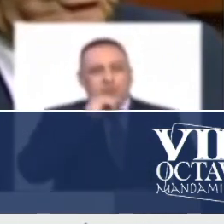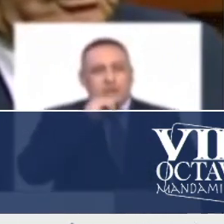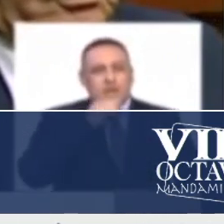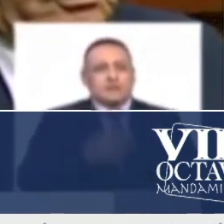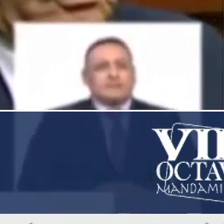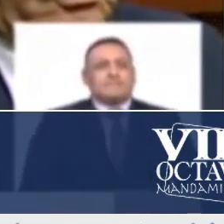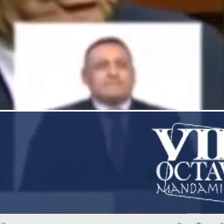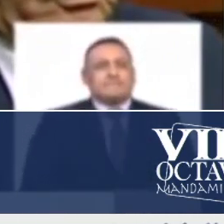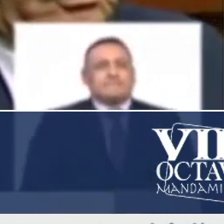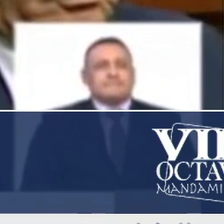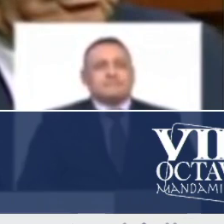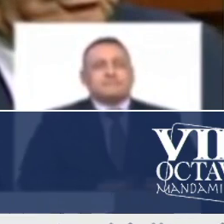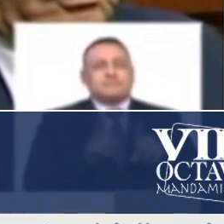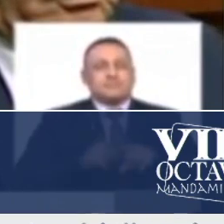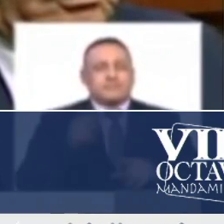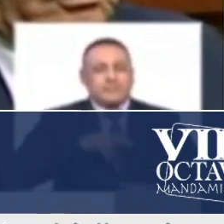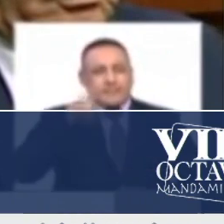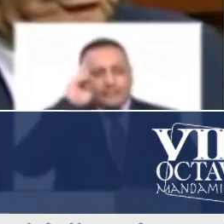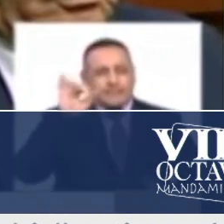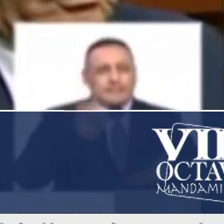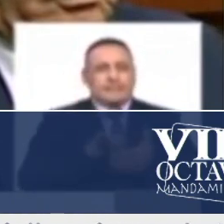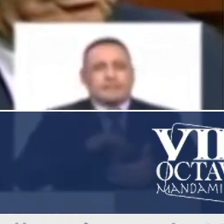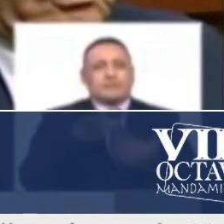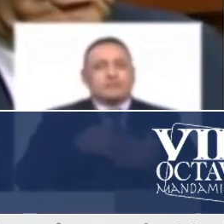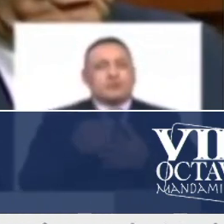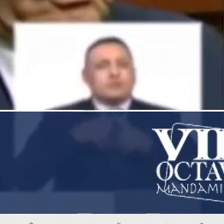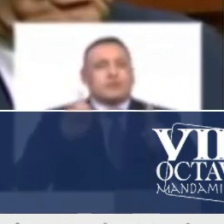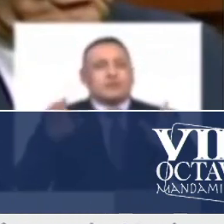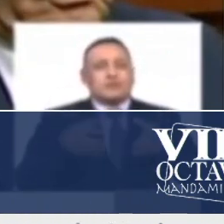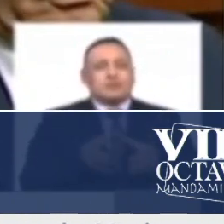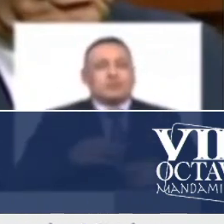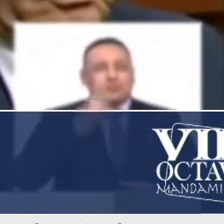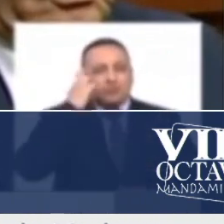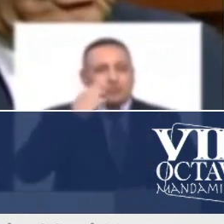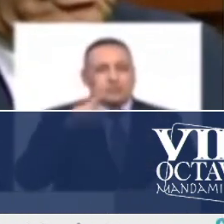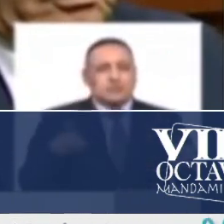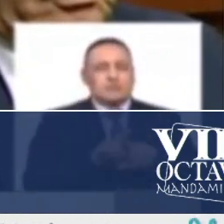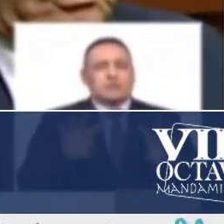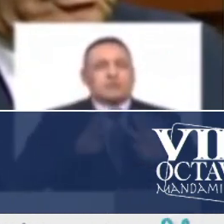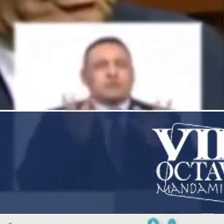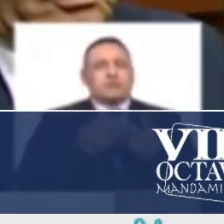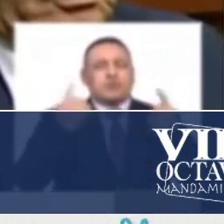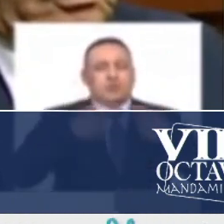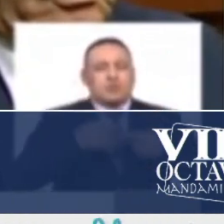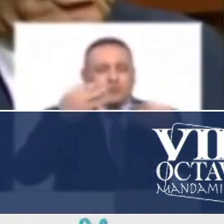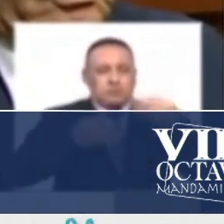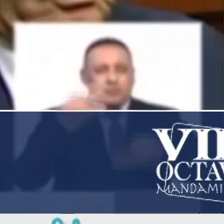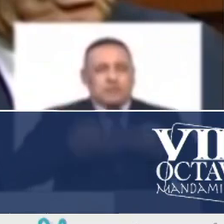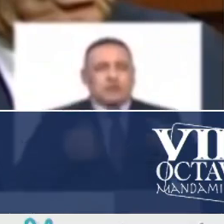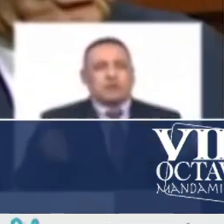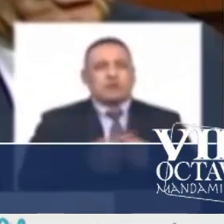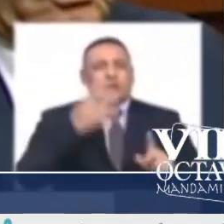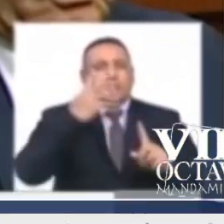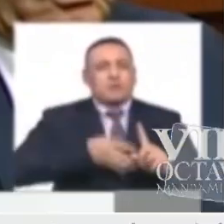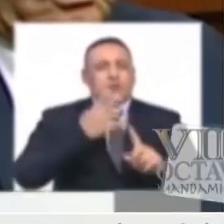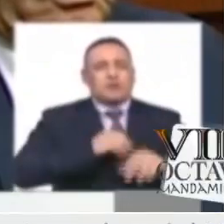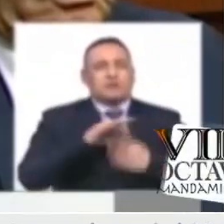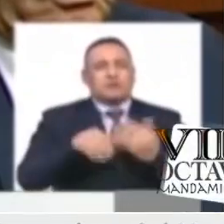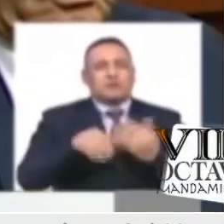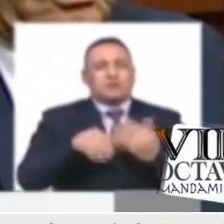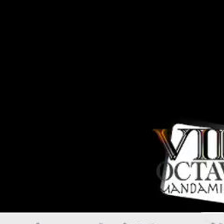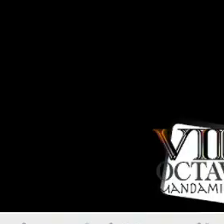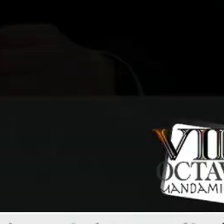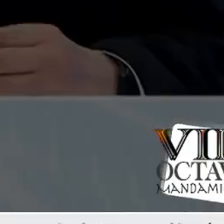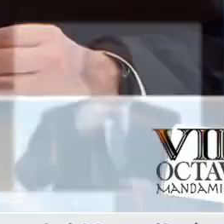maravillosas hijas. Confío que al margen de nuestras diferencias políticas, este pleno sabrá merituar correctamente los hechos.